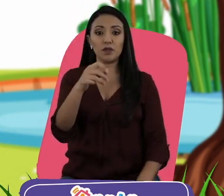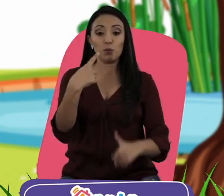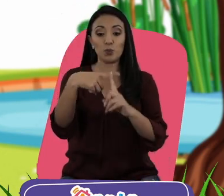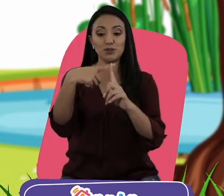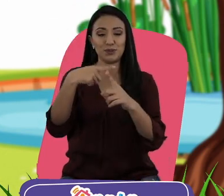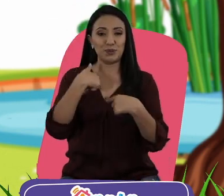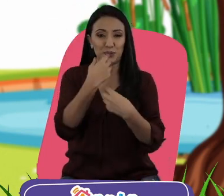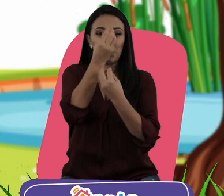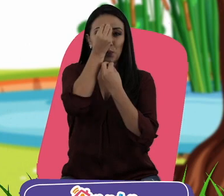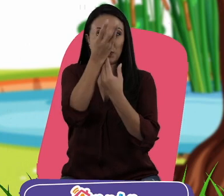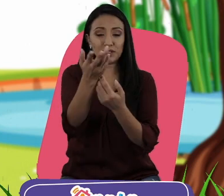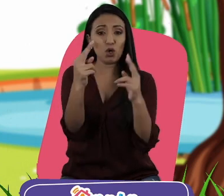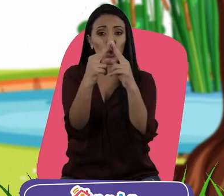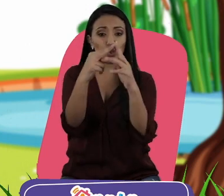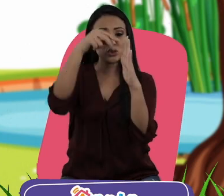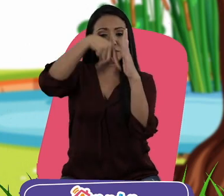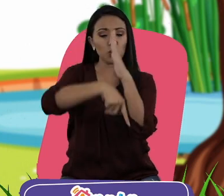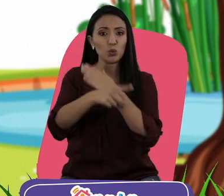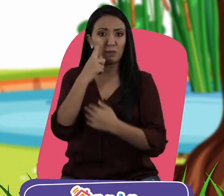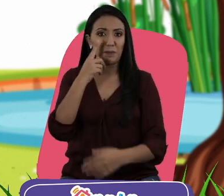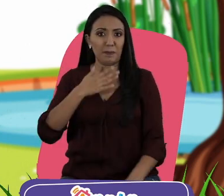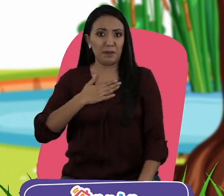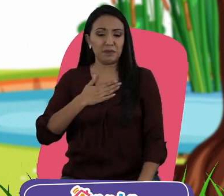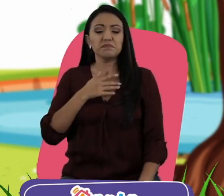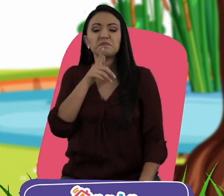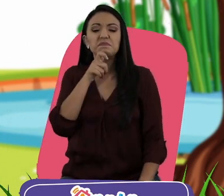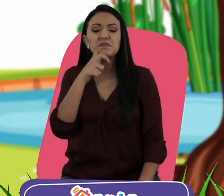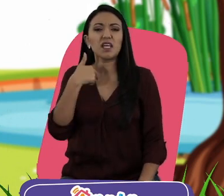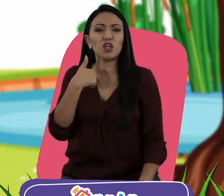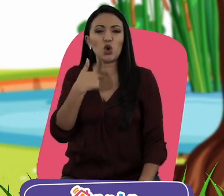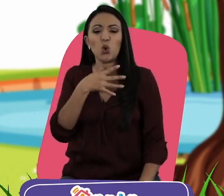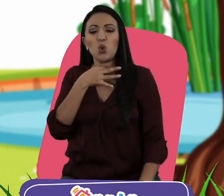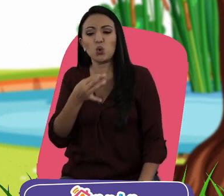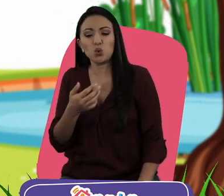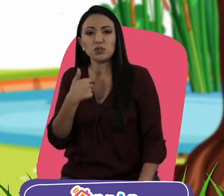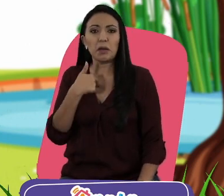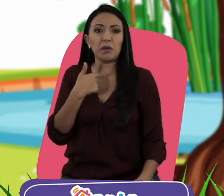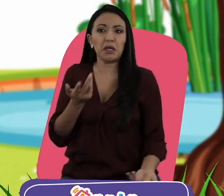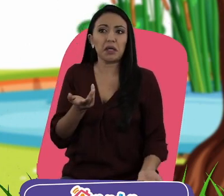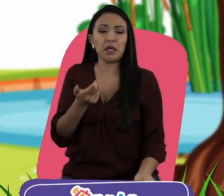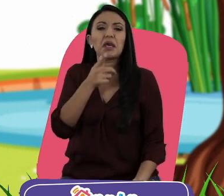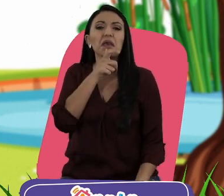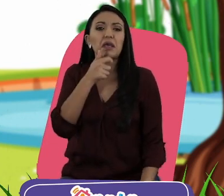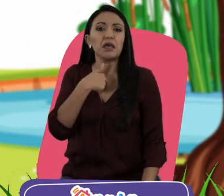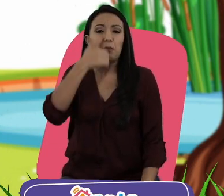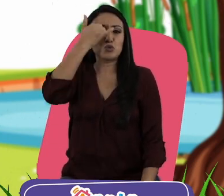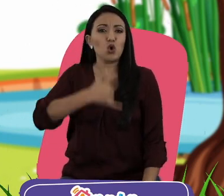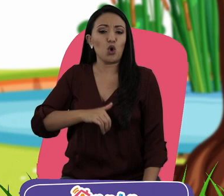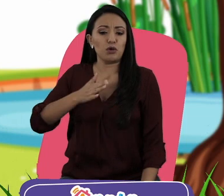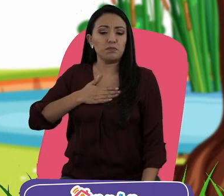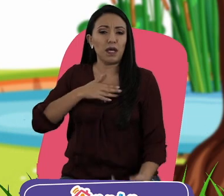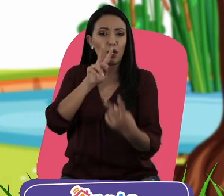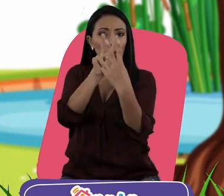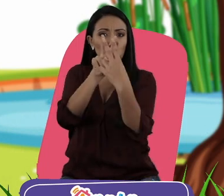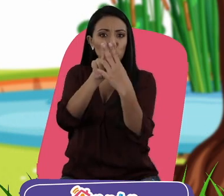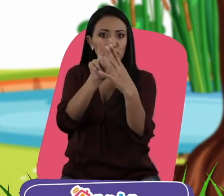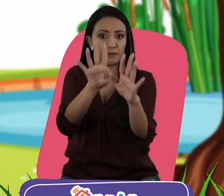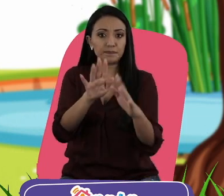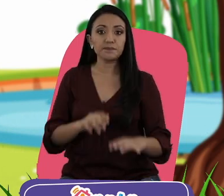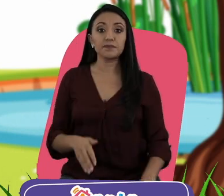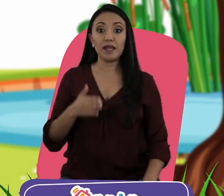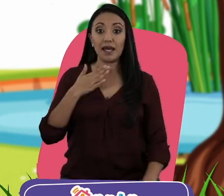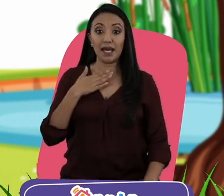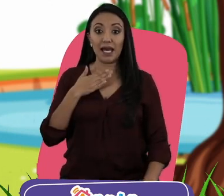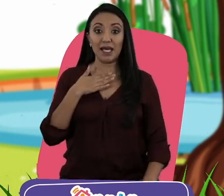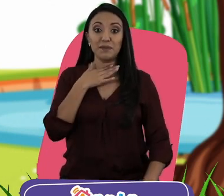de mí, para que así me puedan conocer un poquito más a fondo y sepan cuáles son mis gustos, cuáles son mis preferencias, y nos conozcamos un poquito más. Les voy a contar que a